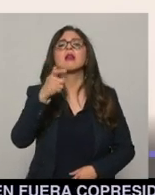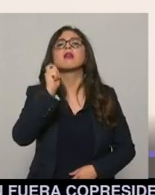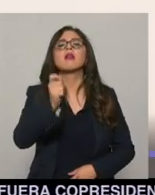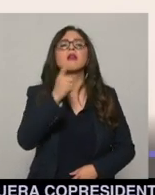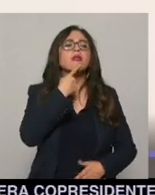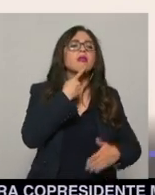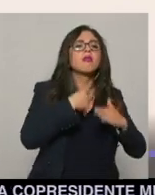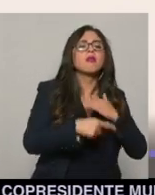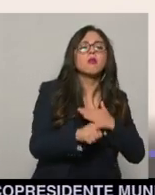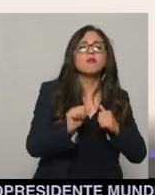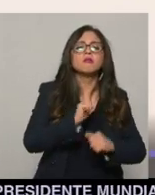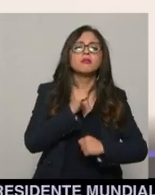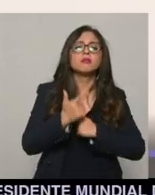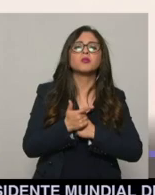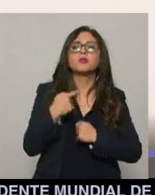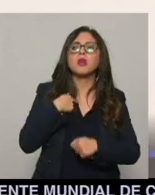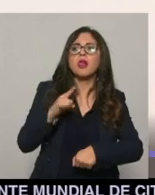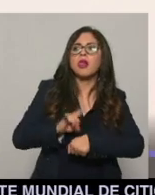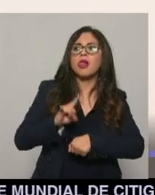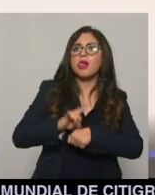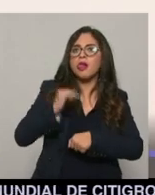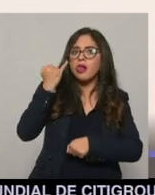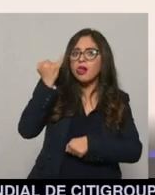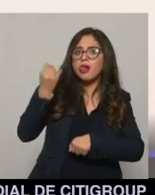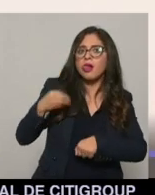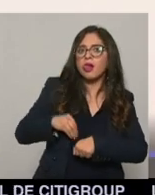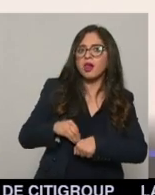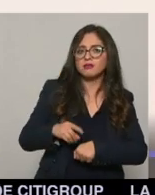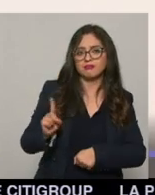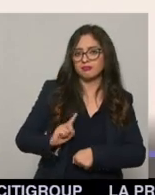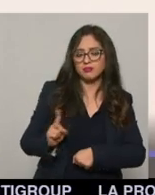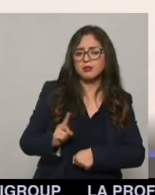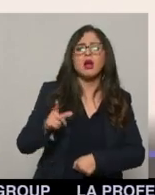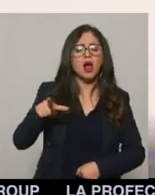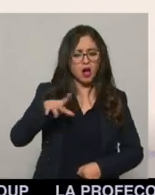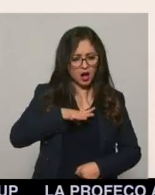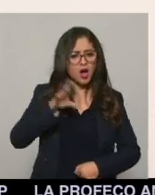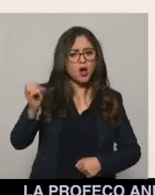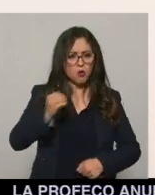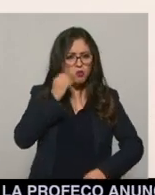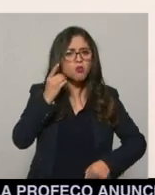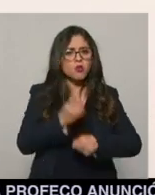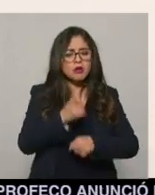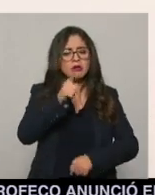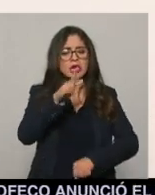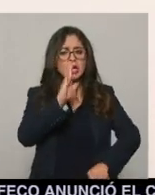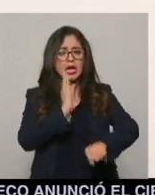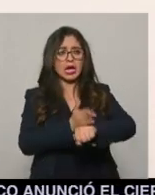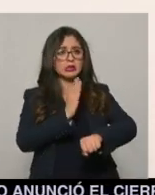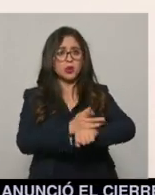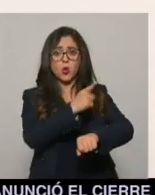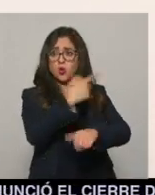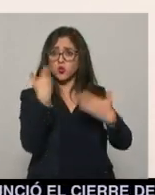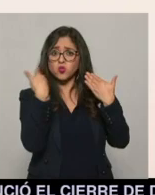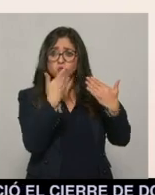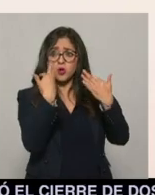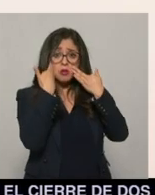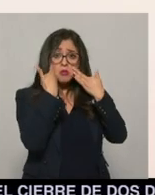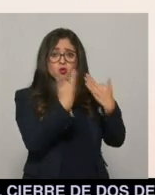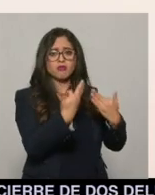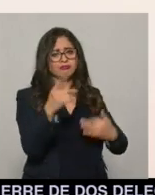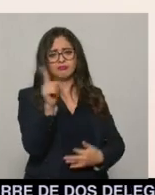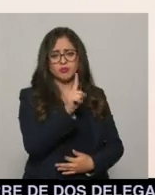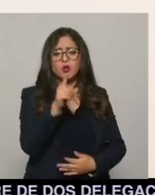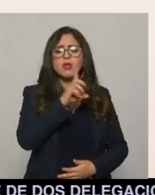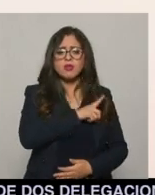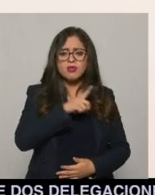acusación, digamos, descafeinada, ¿no? Tiene la posibilidad no de mandar un castigo ejemplar, ¿no? Simplemente de aplicar la